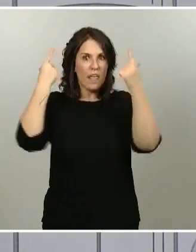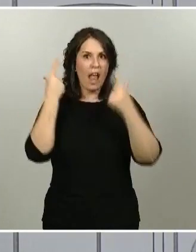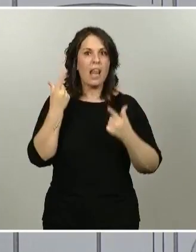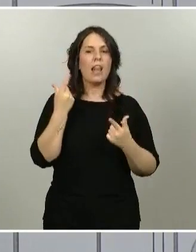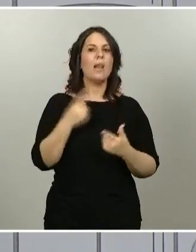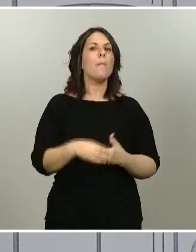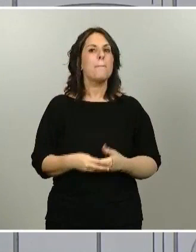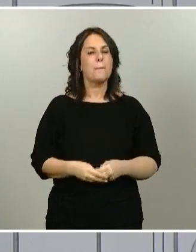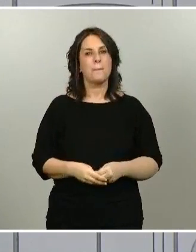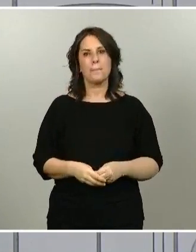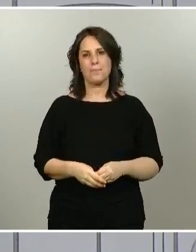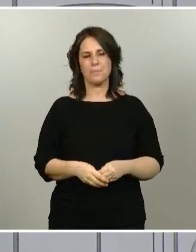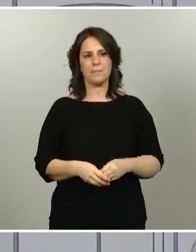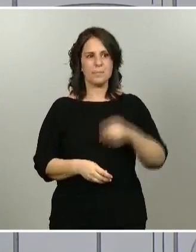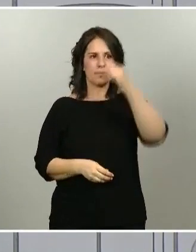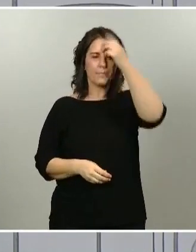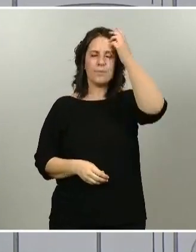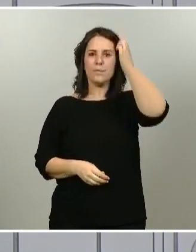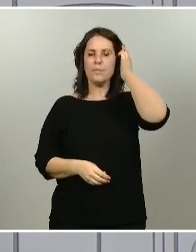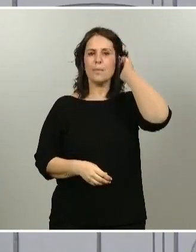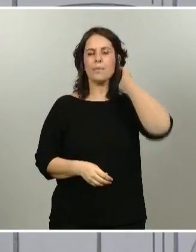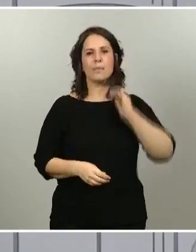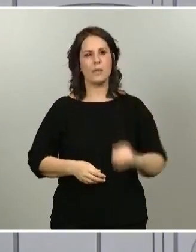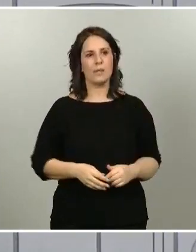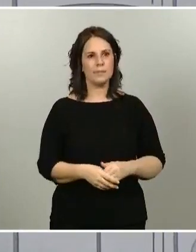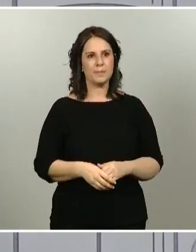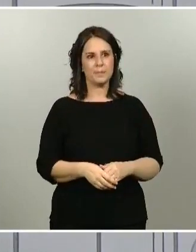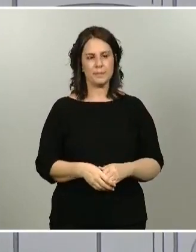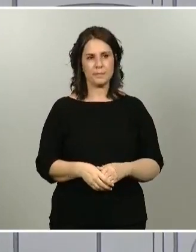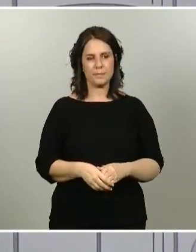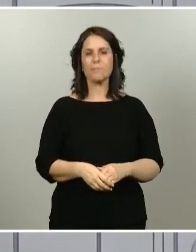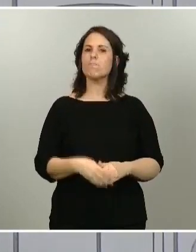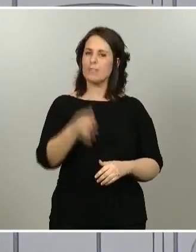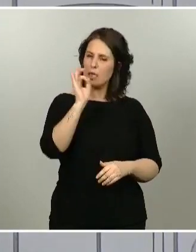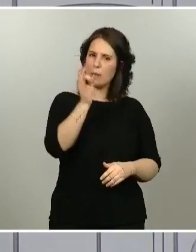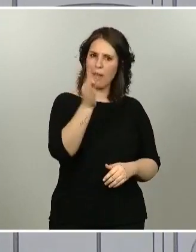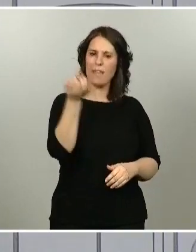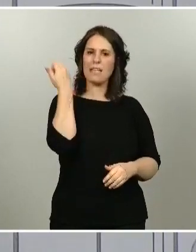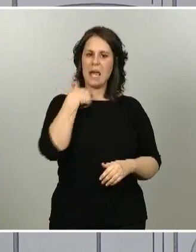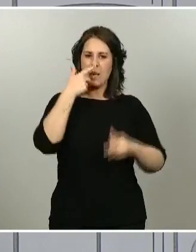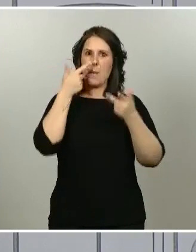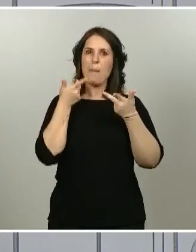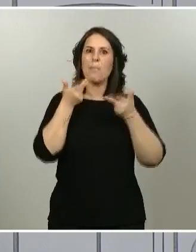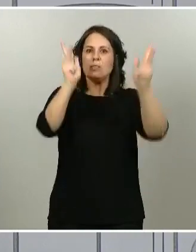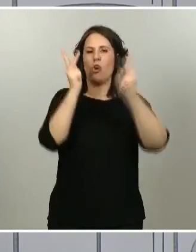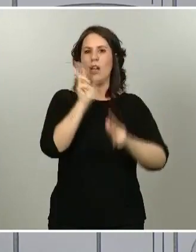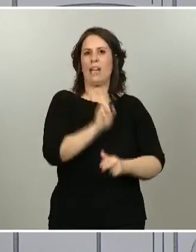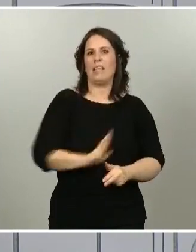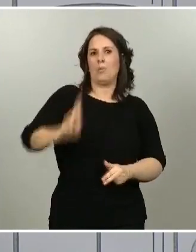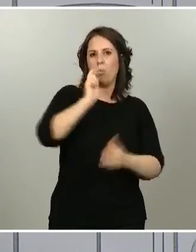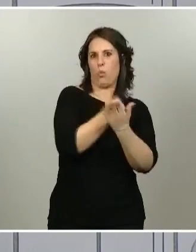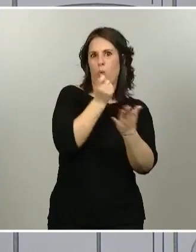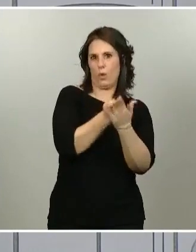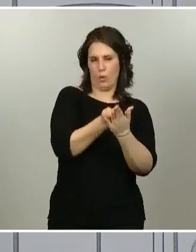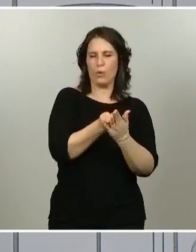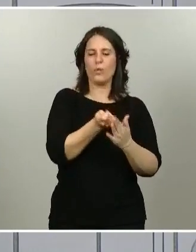Bueno, es cierto, llevamos más de un mes desde que se acabó el permiso retribuido recuperable y la buena noticia de todo el